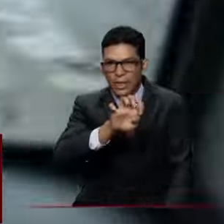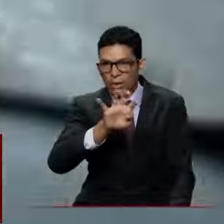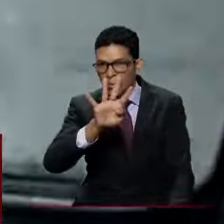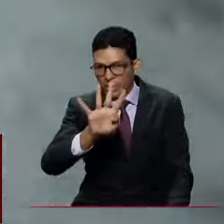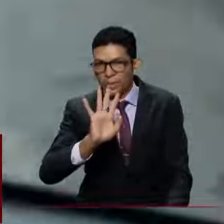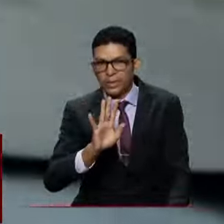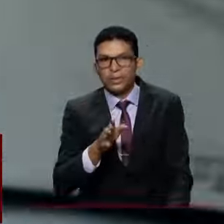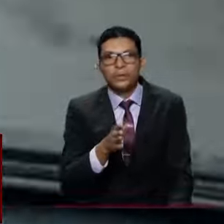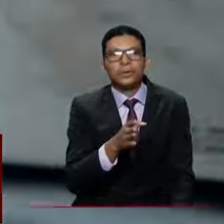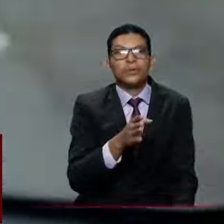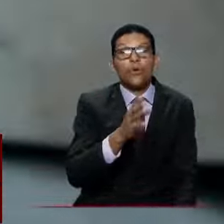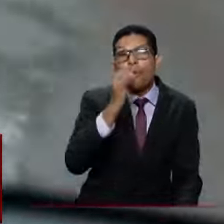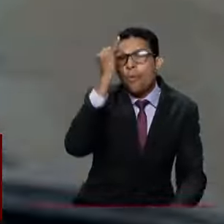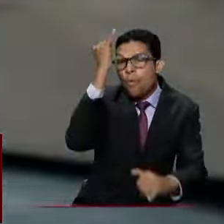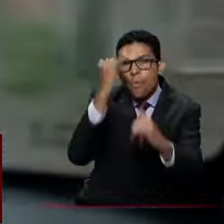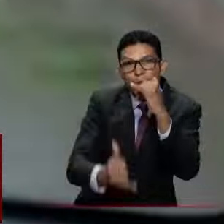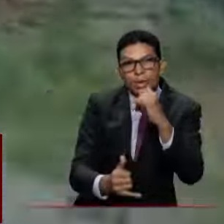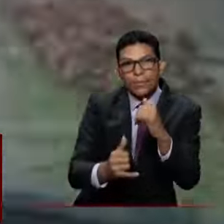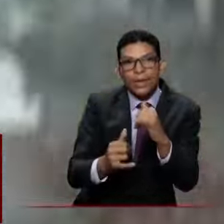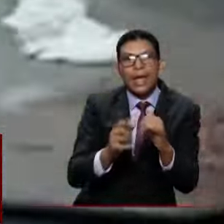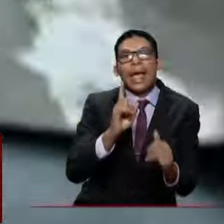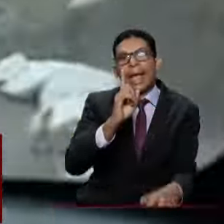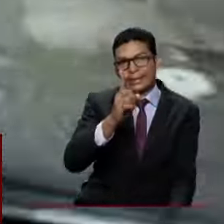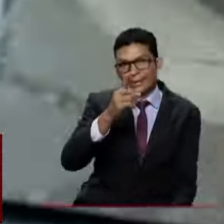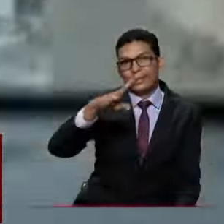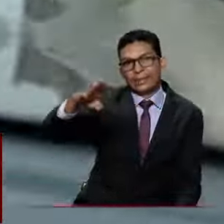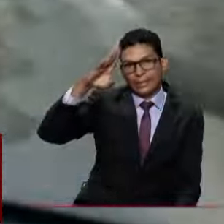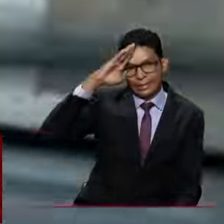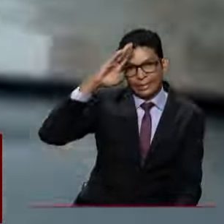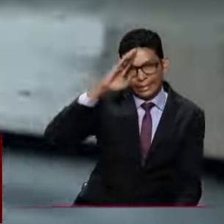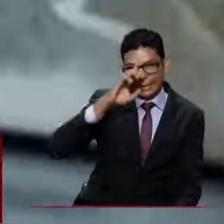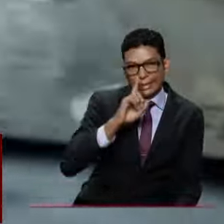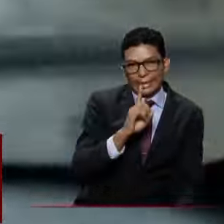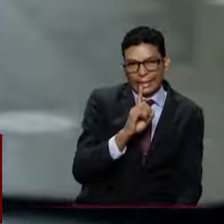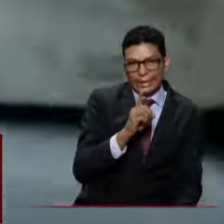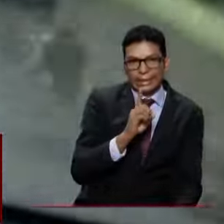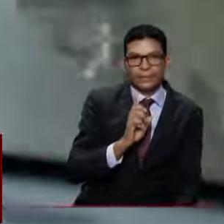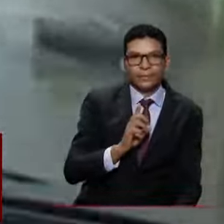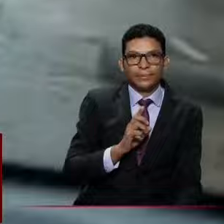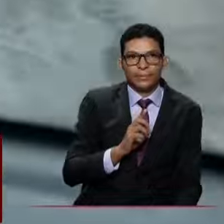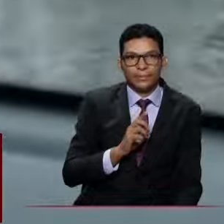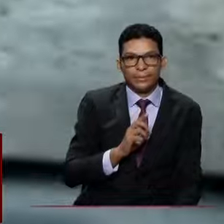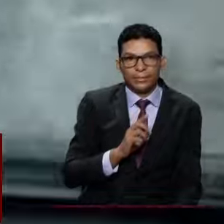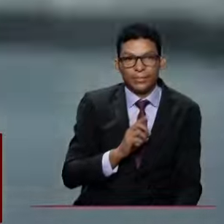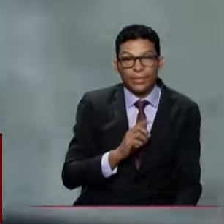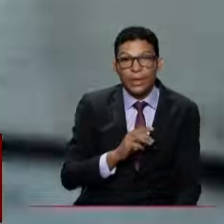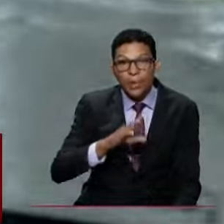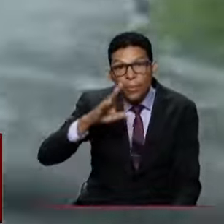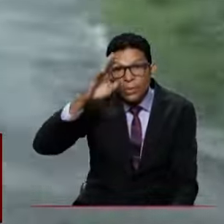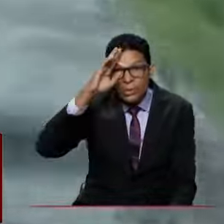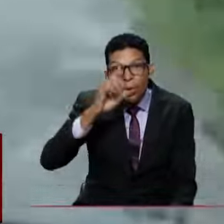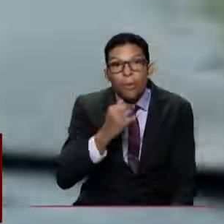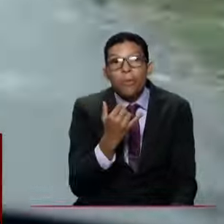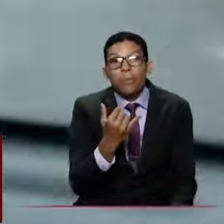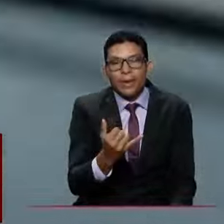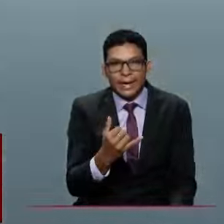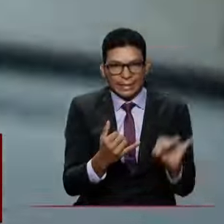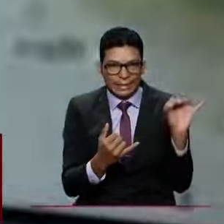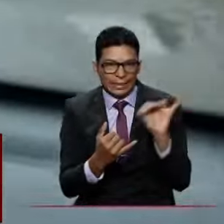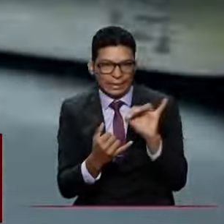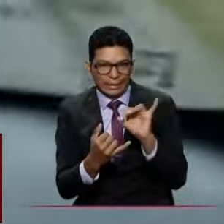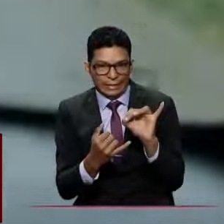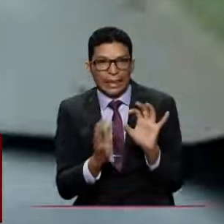Y finalmente se van a encontrar nuevamente con la estación de policía. De allí van a tomar el lado izquierdo y van a